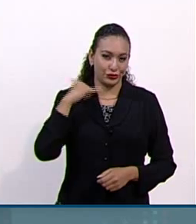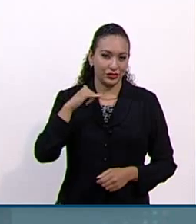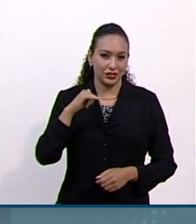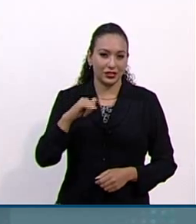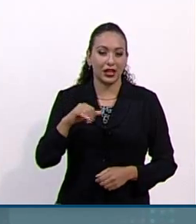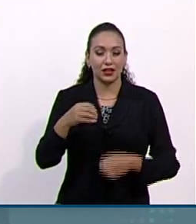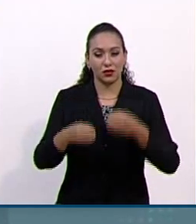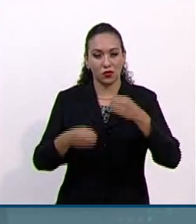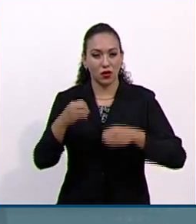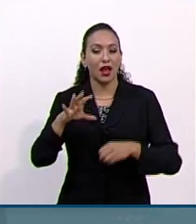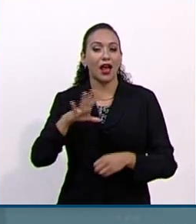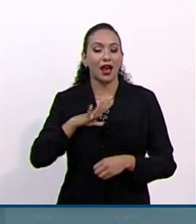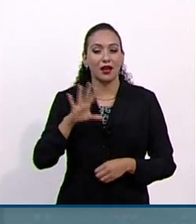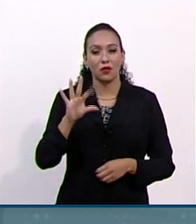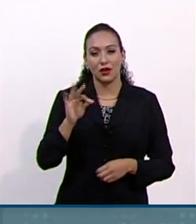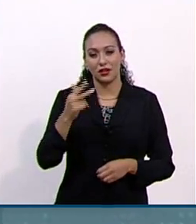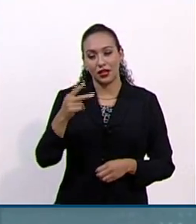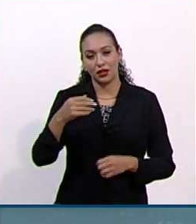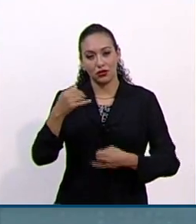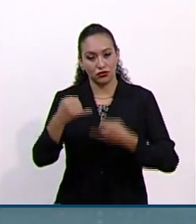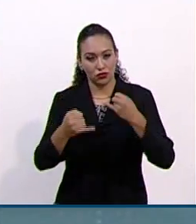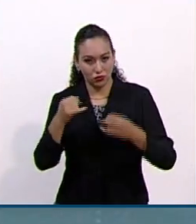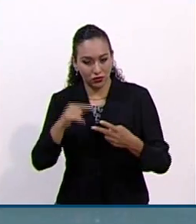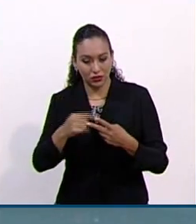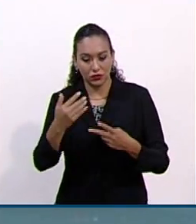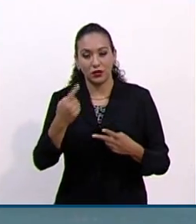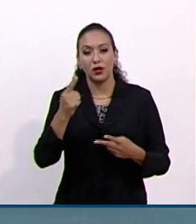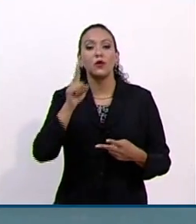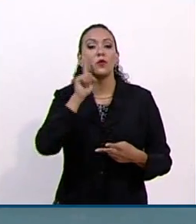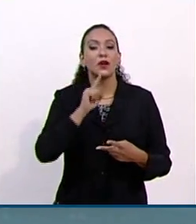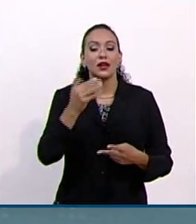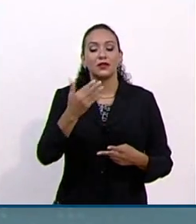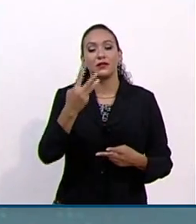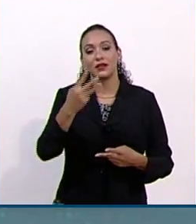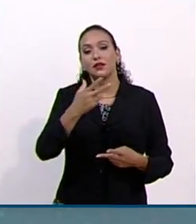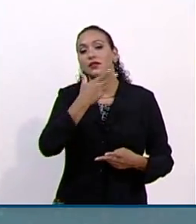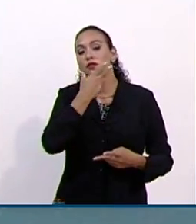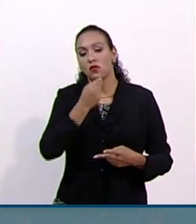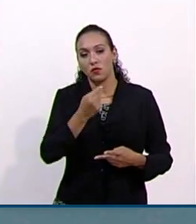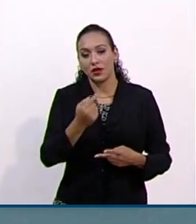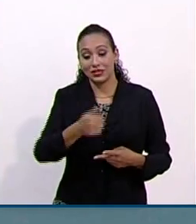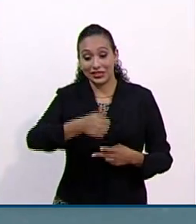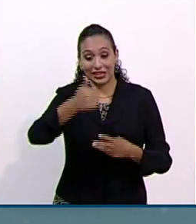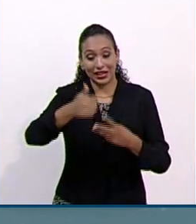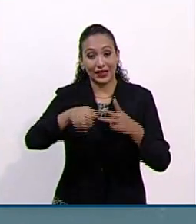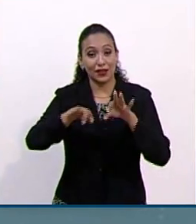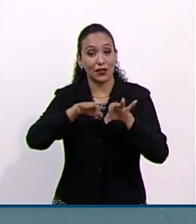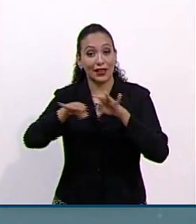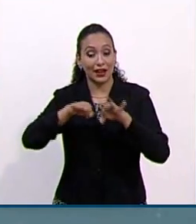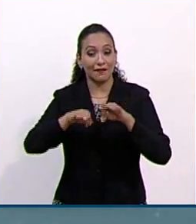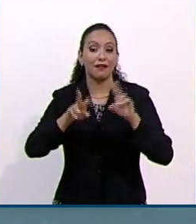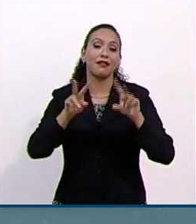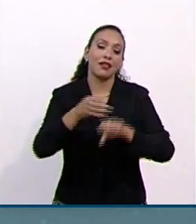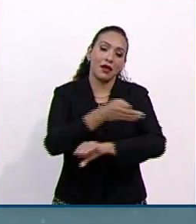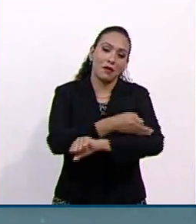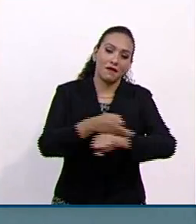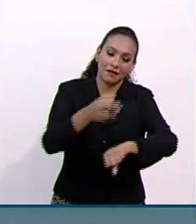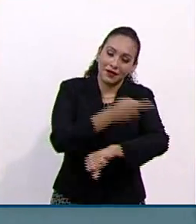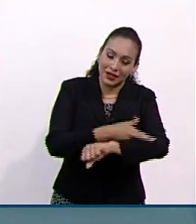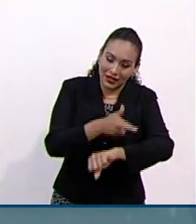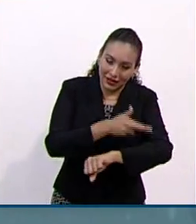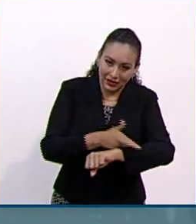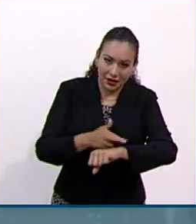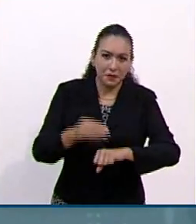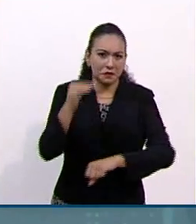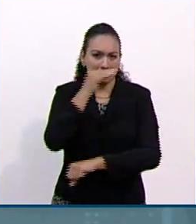jueces de paz, 31 mujeres y 53 hombres, quienes ayudan a resolver conflictos de materia familiar y civil de